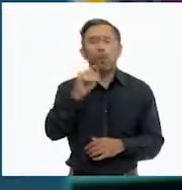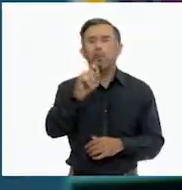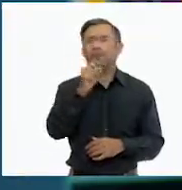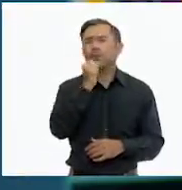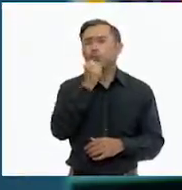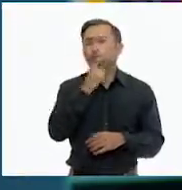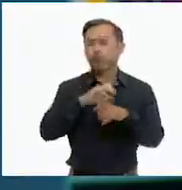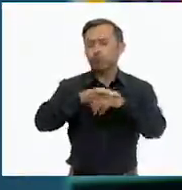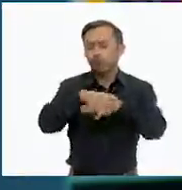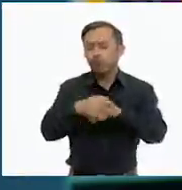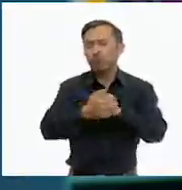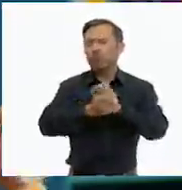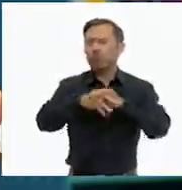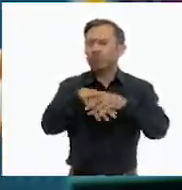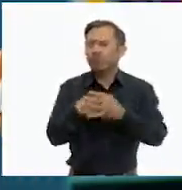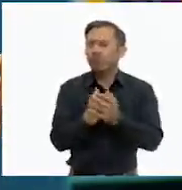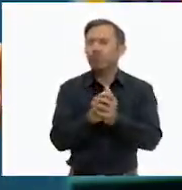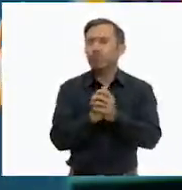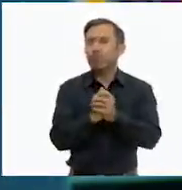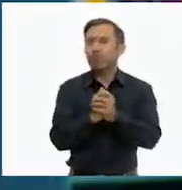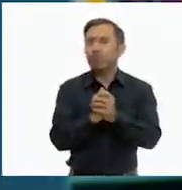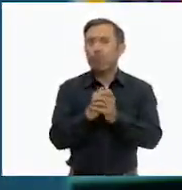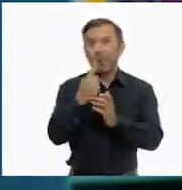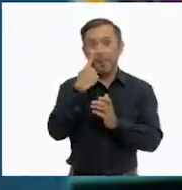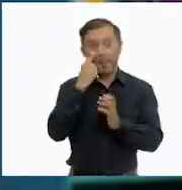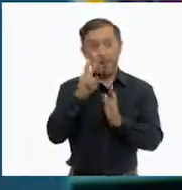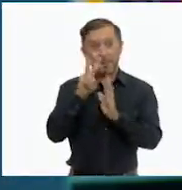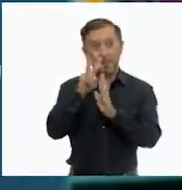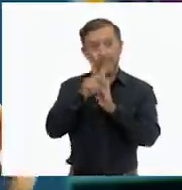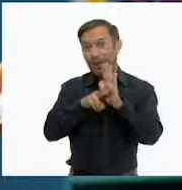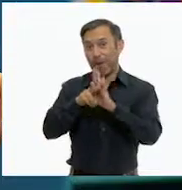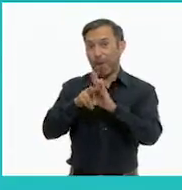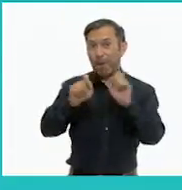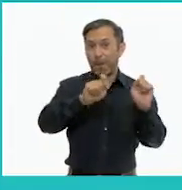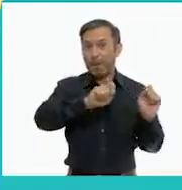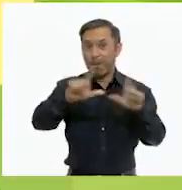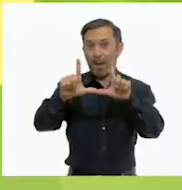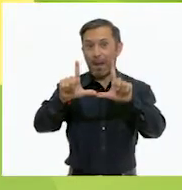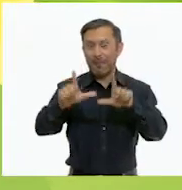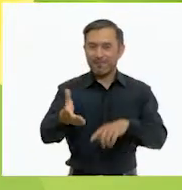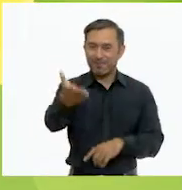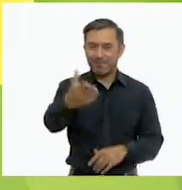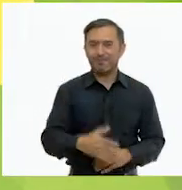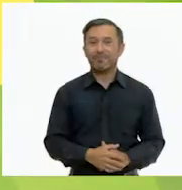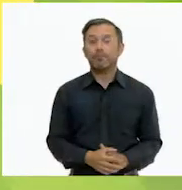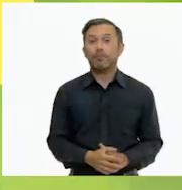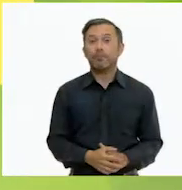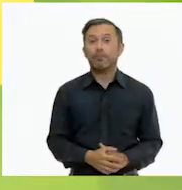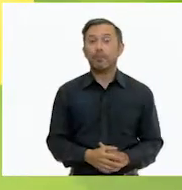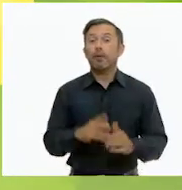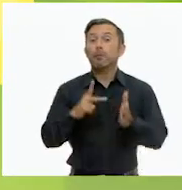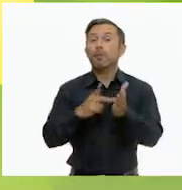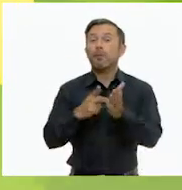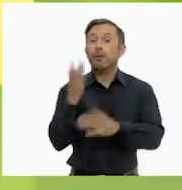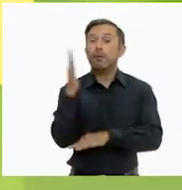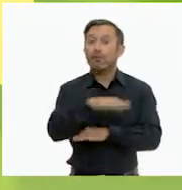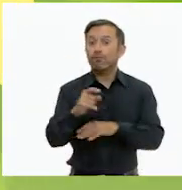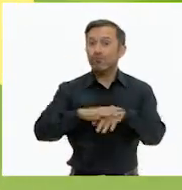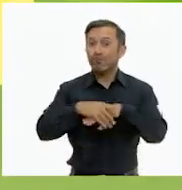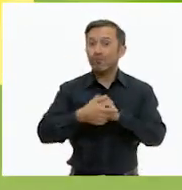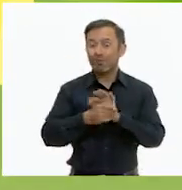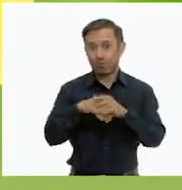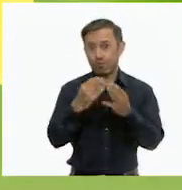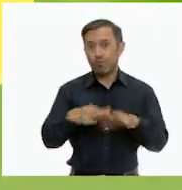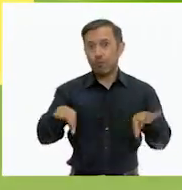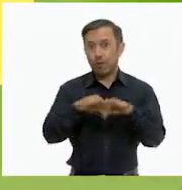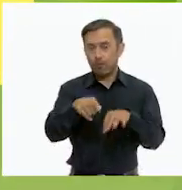segundos. Veamos el siguiente video. Lavarnos las manos varias veces al día es importante